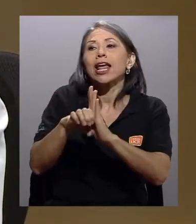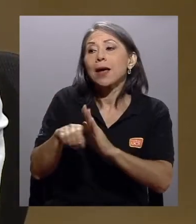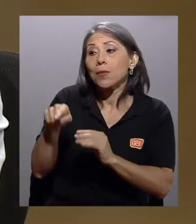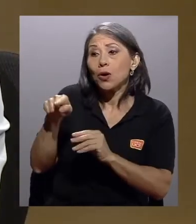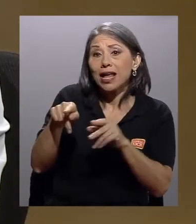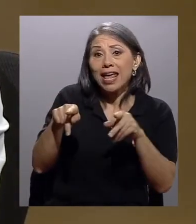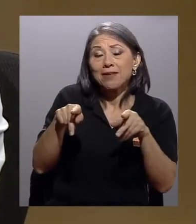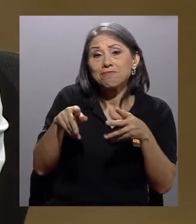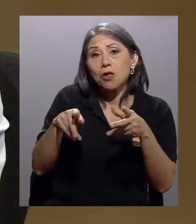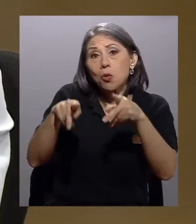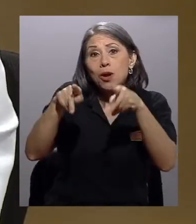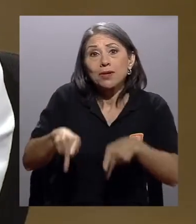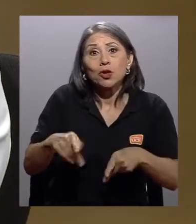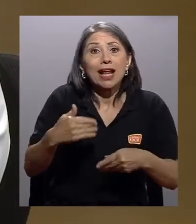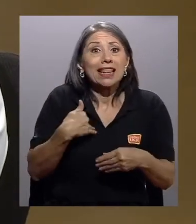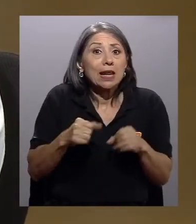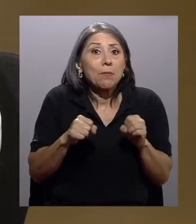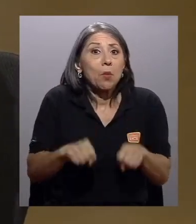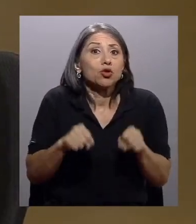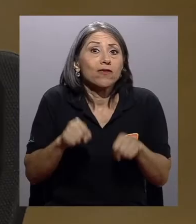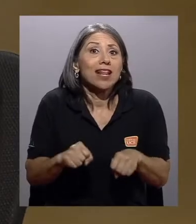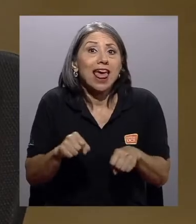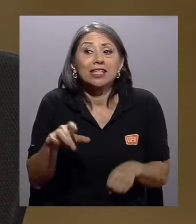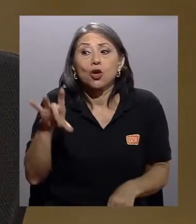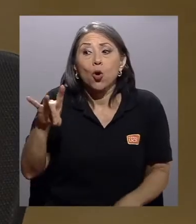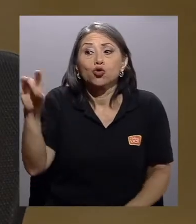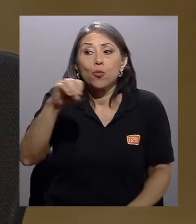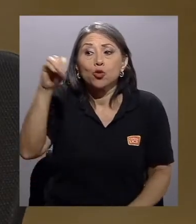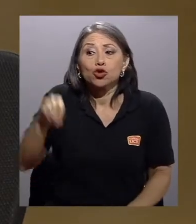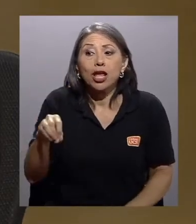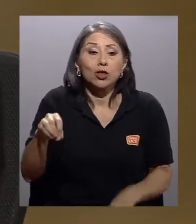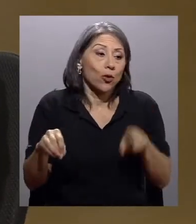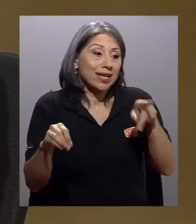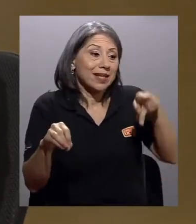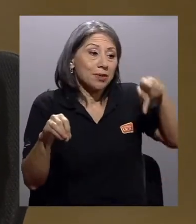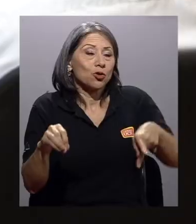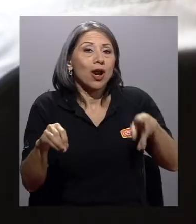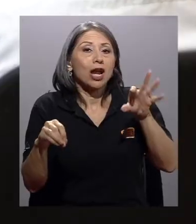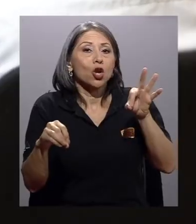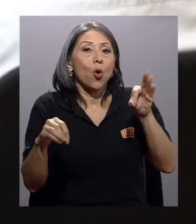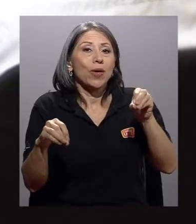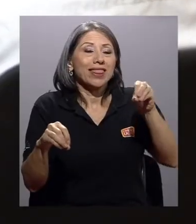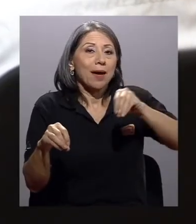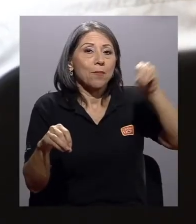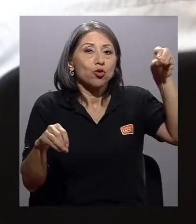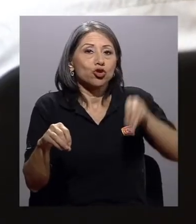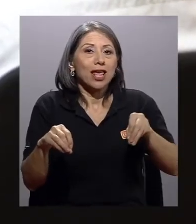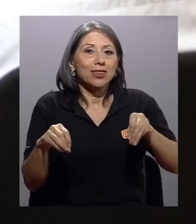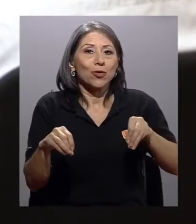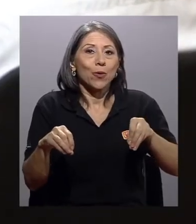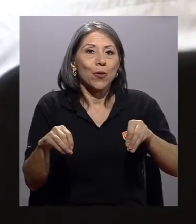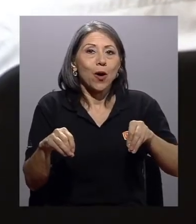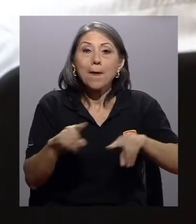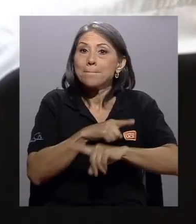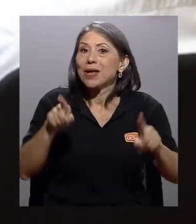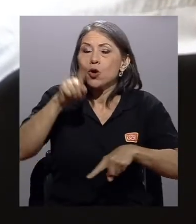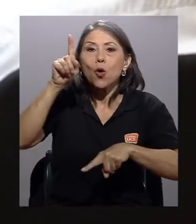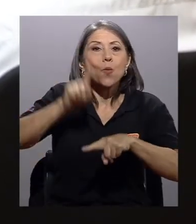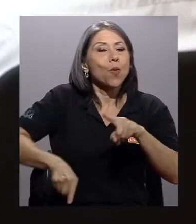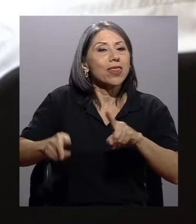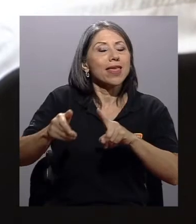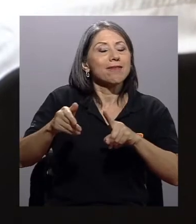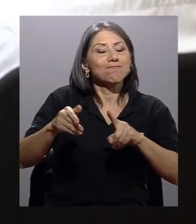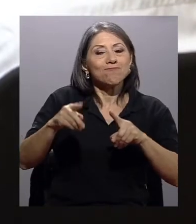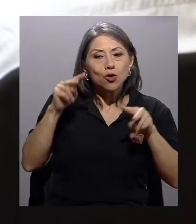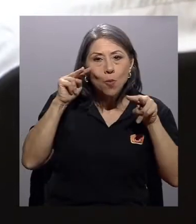sobrevida del 8% respecto de porcentajes de sobrevida del 90%. Sin tomar en cuenta ningún criterio